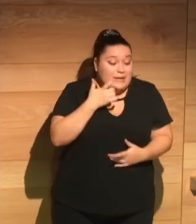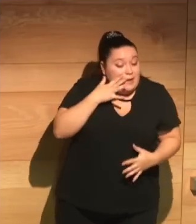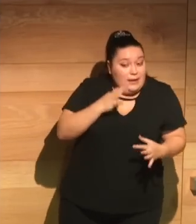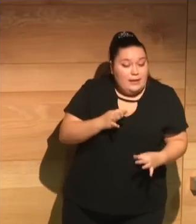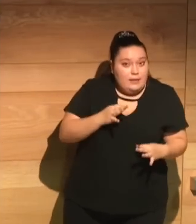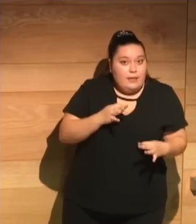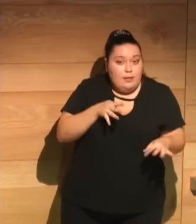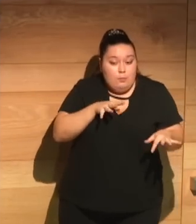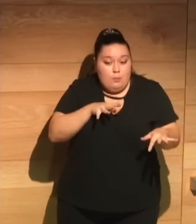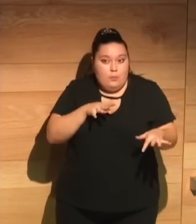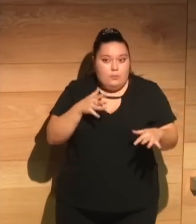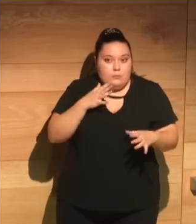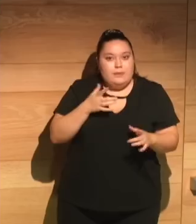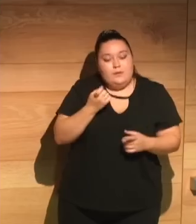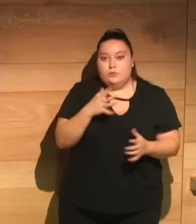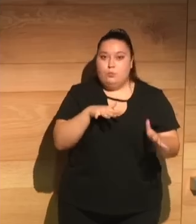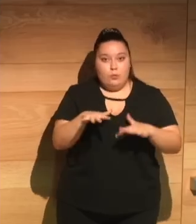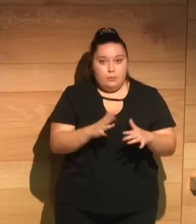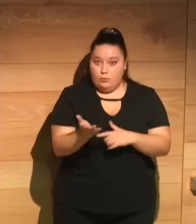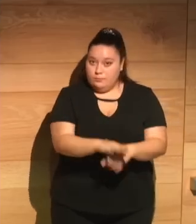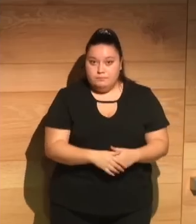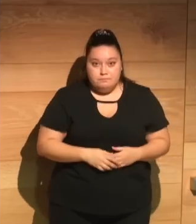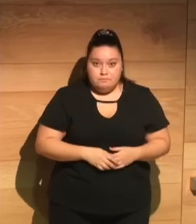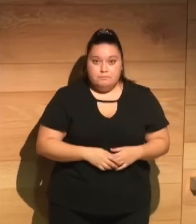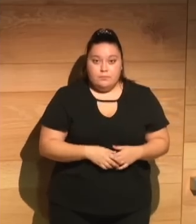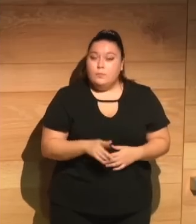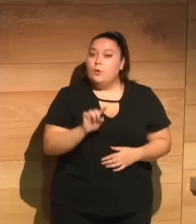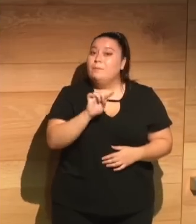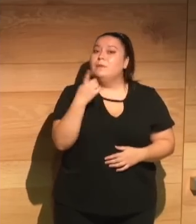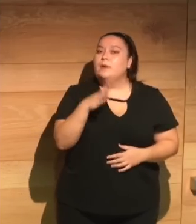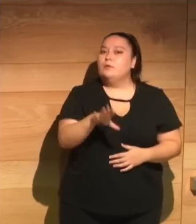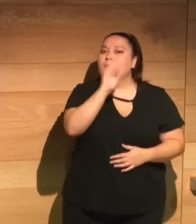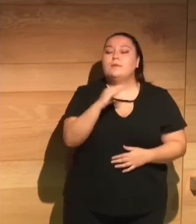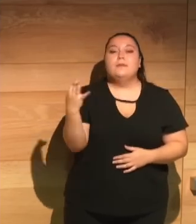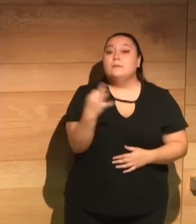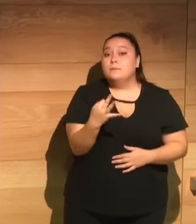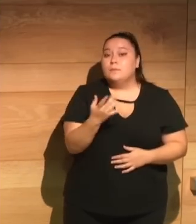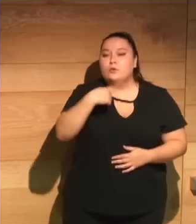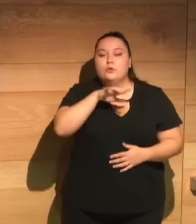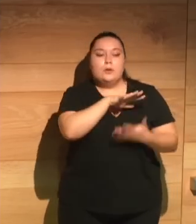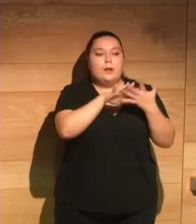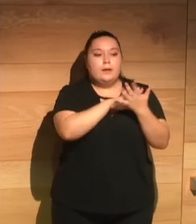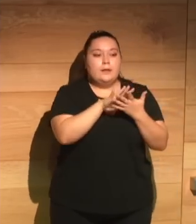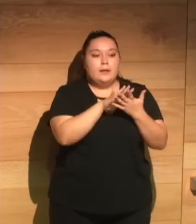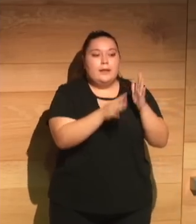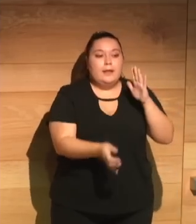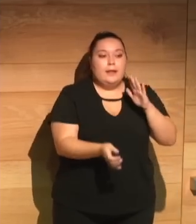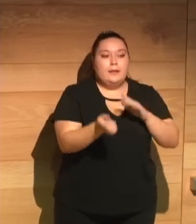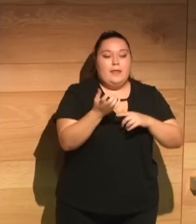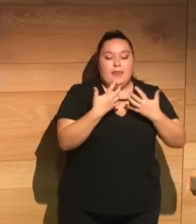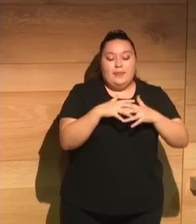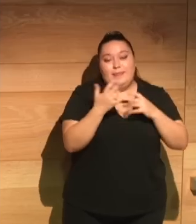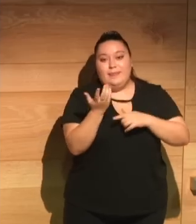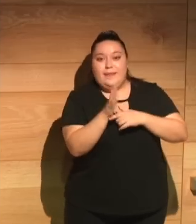tengo que reflejar el movimiento también, ¿no? Imagino. Claro, lo primero que hay que entender es que no vamos a hablar de la historia de la invención del